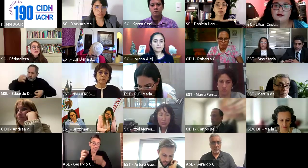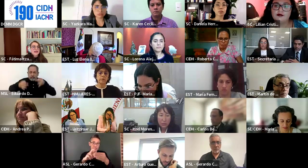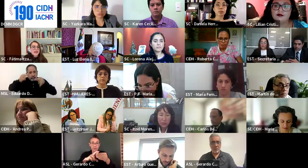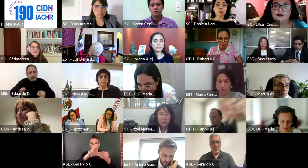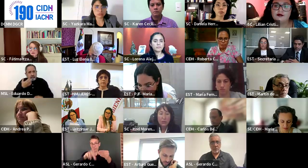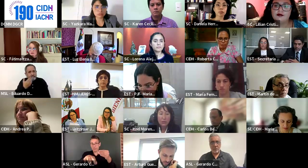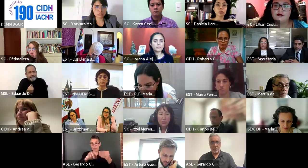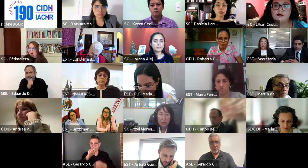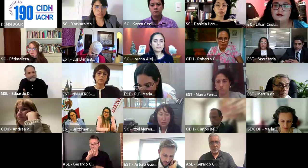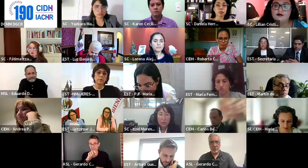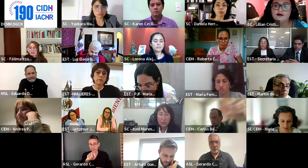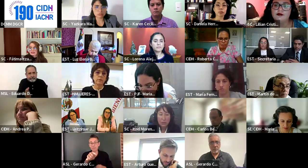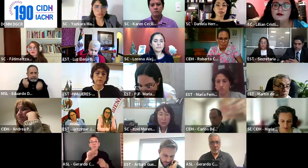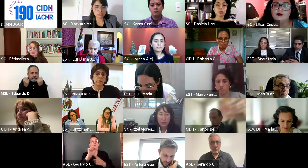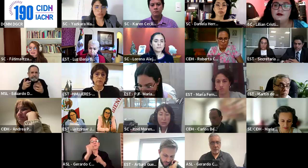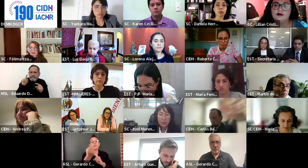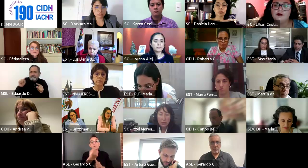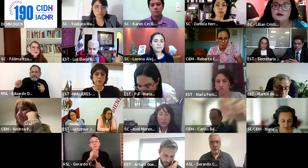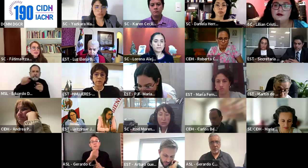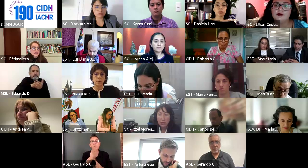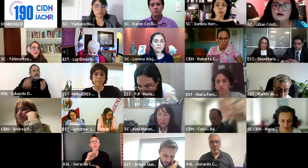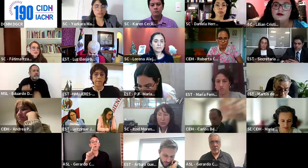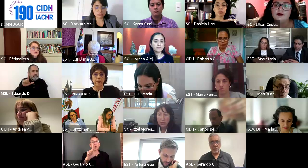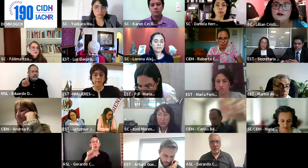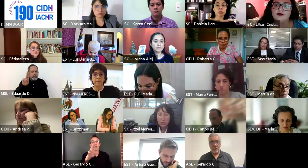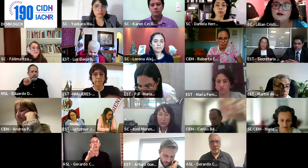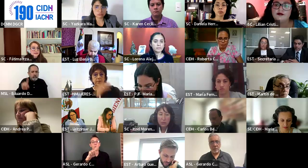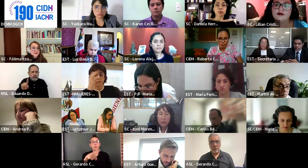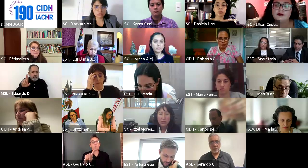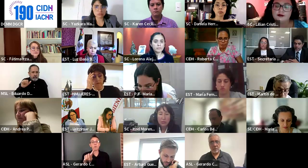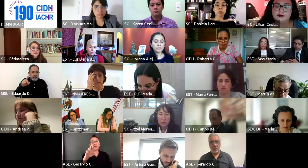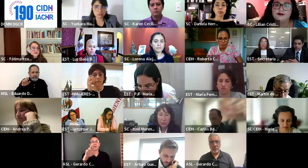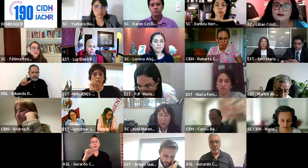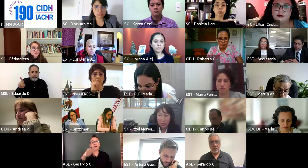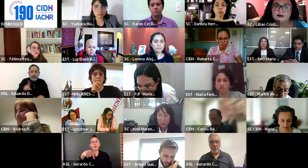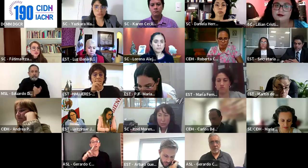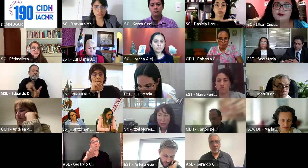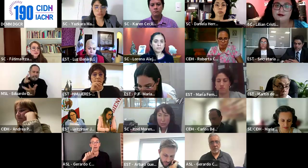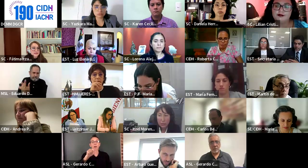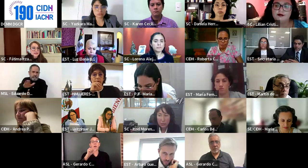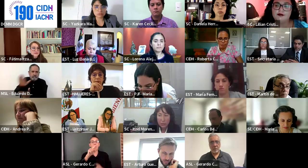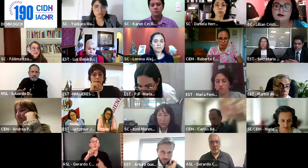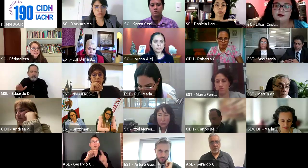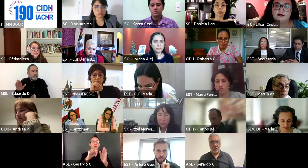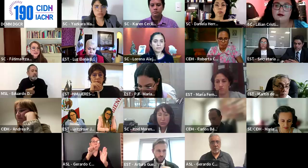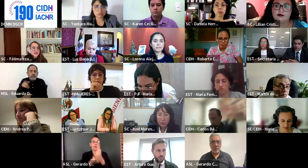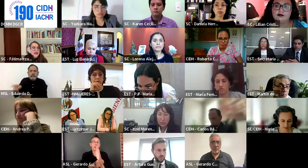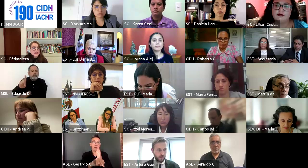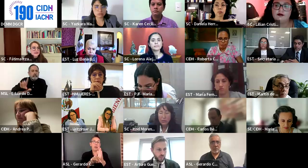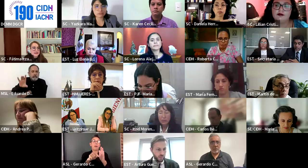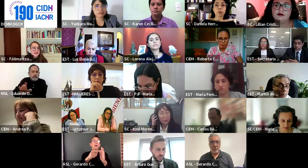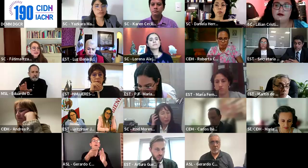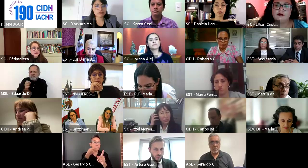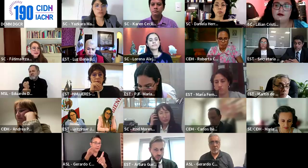resultados casos como el de Luz Raquel, que fue víctima de feminicidio por motivos de discapacidad